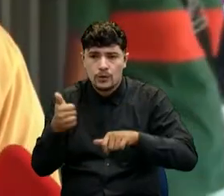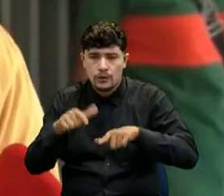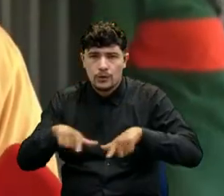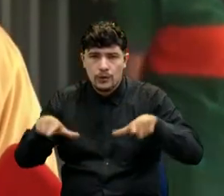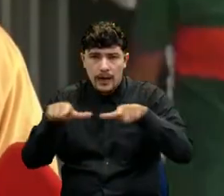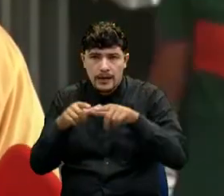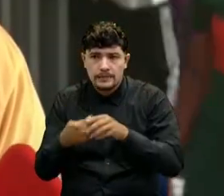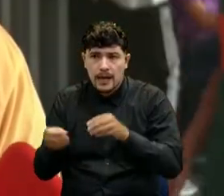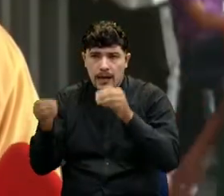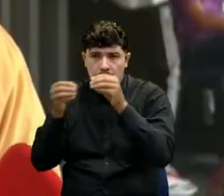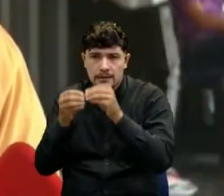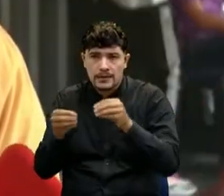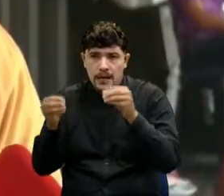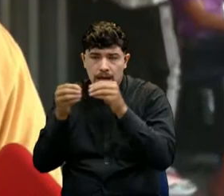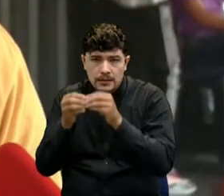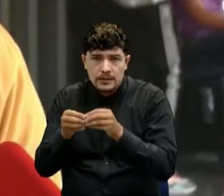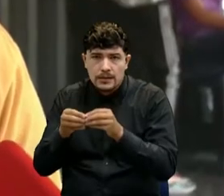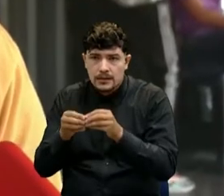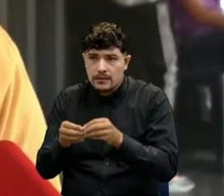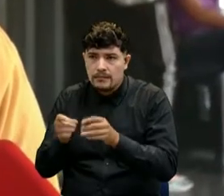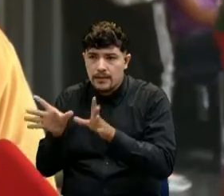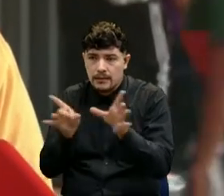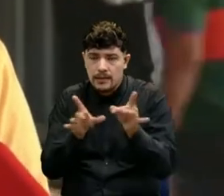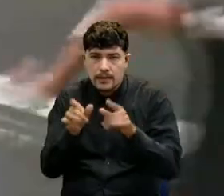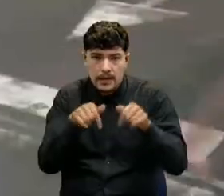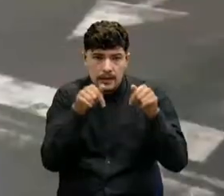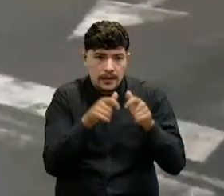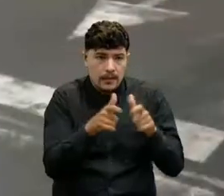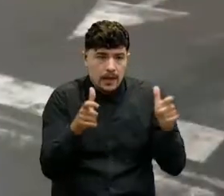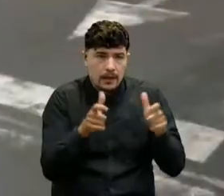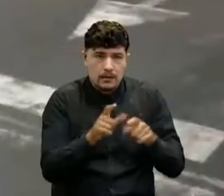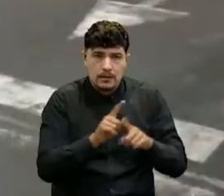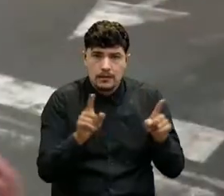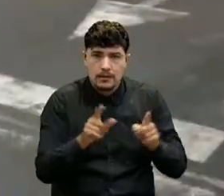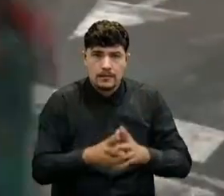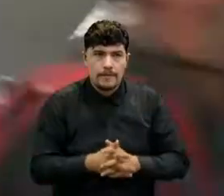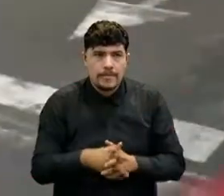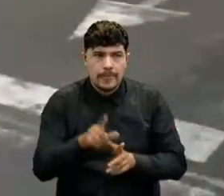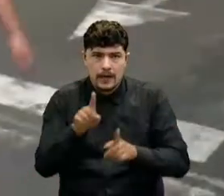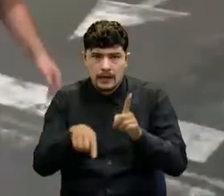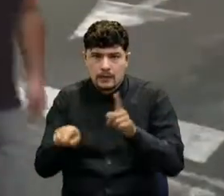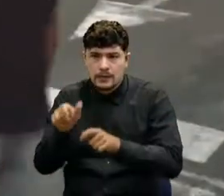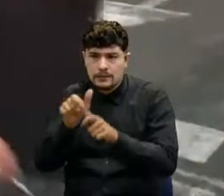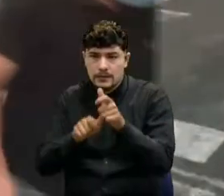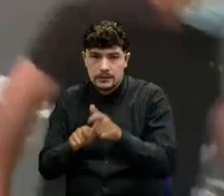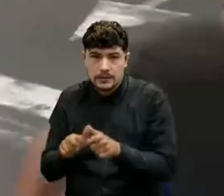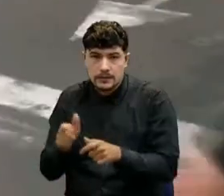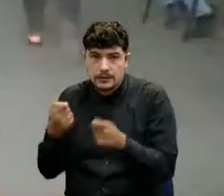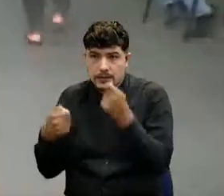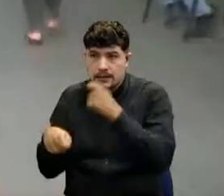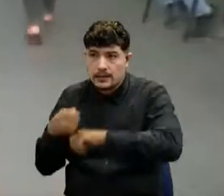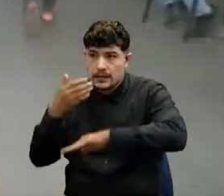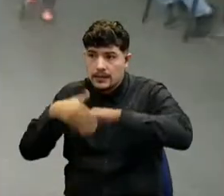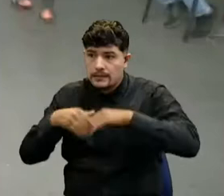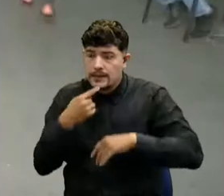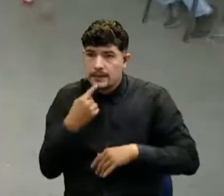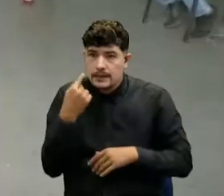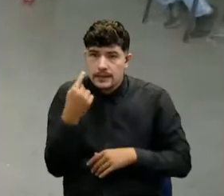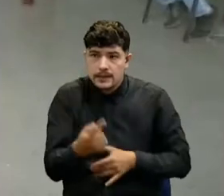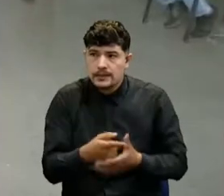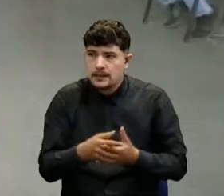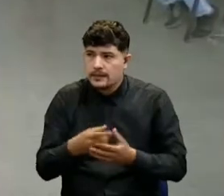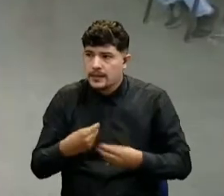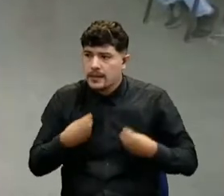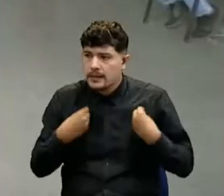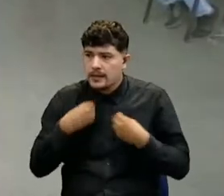drásticos. Aquí casi nosotros no tenemos tanto foco. Sin embargo, algunos vendedores informales expresan que a pesar de vivir del